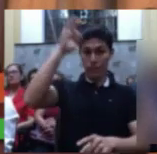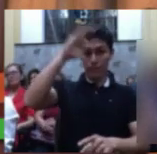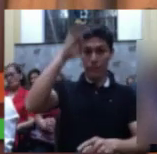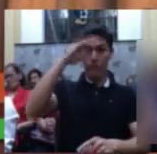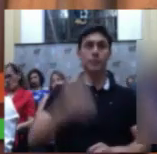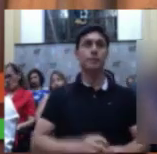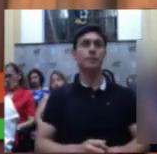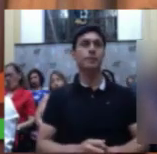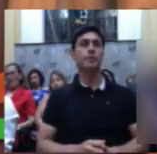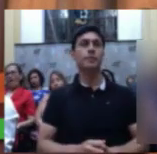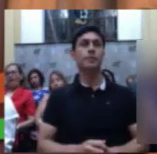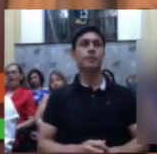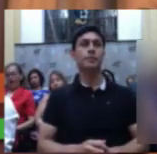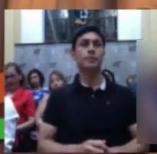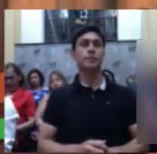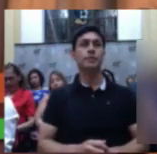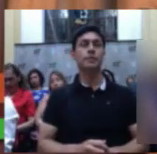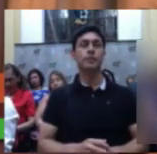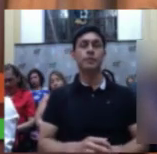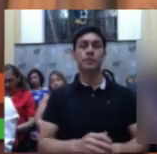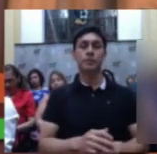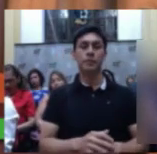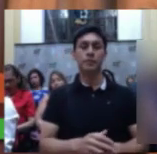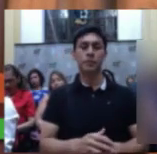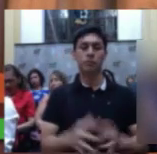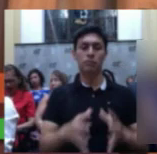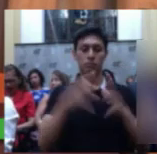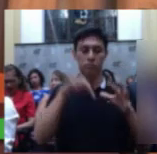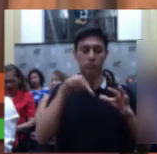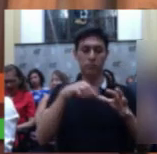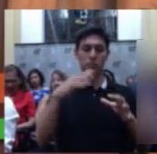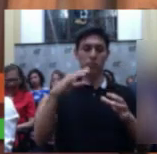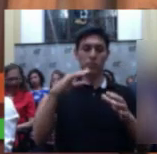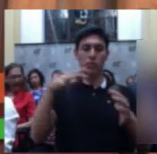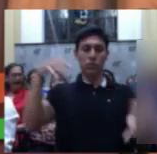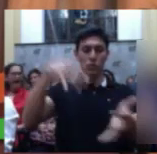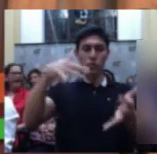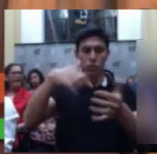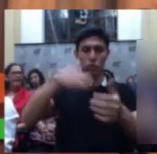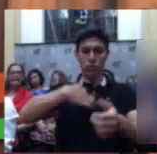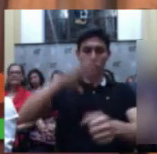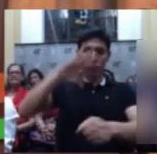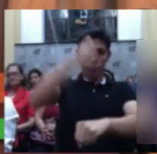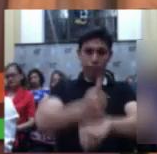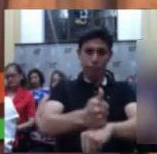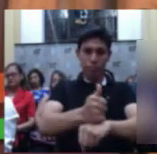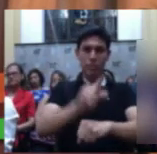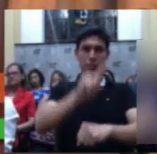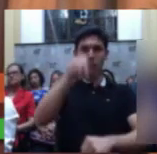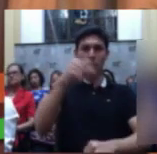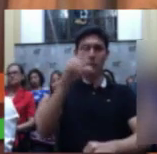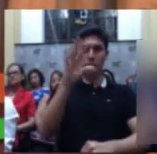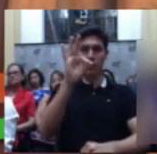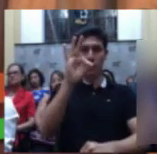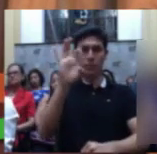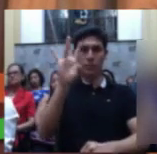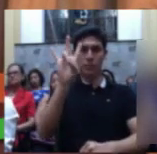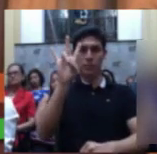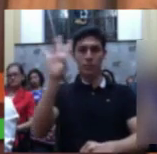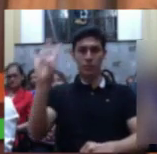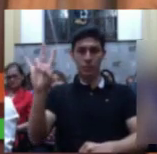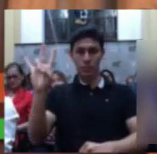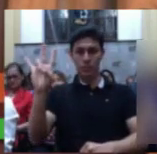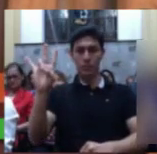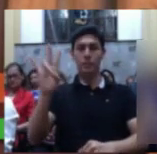ético, tanto en el estudio que fundé en 1977 como actualmente en el estudio